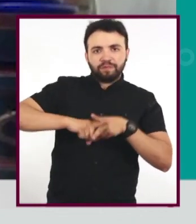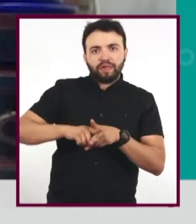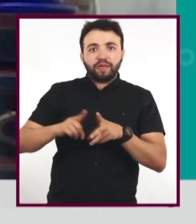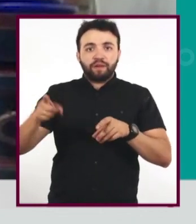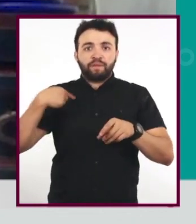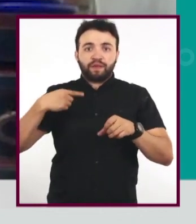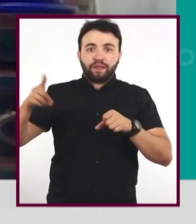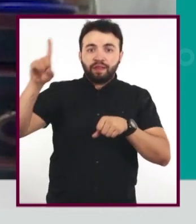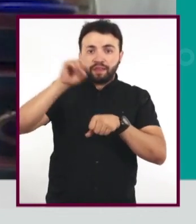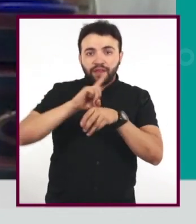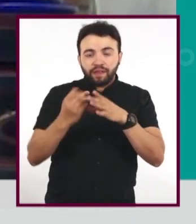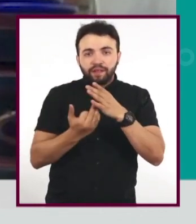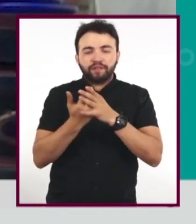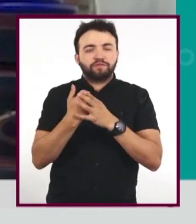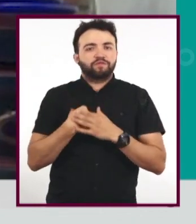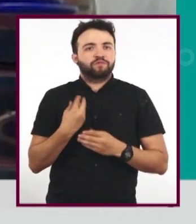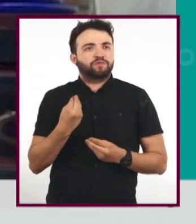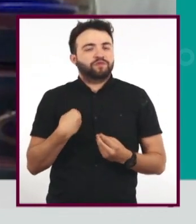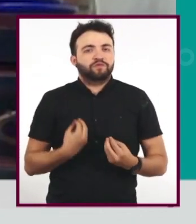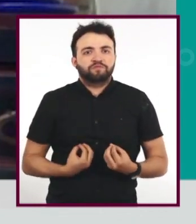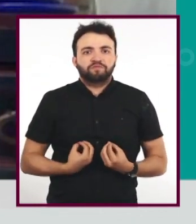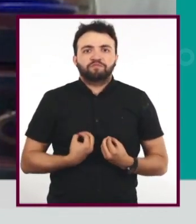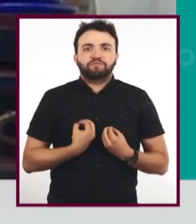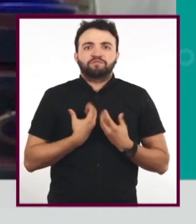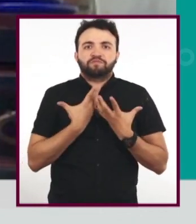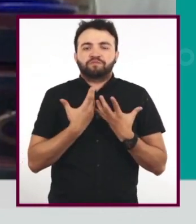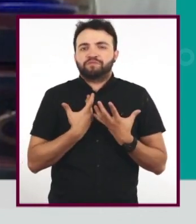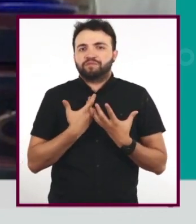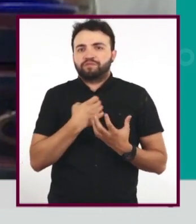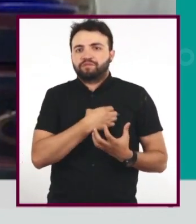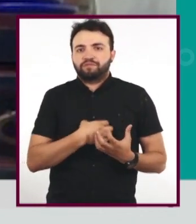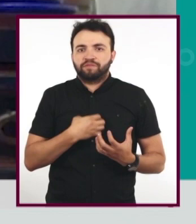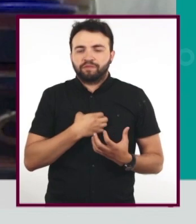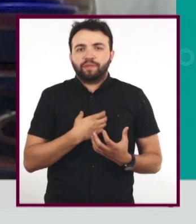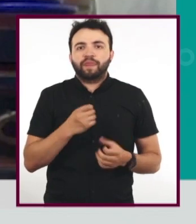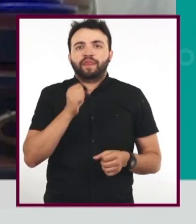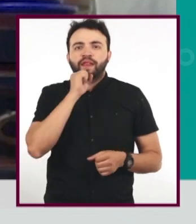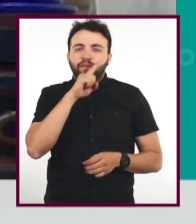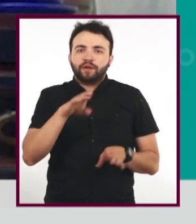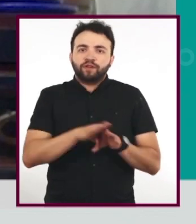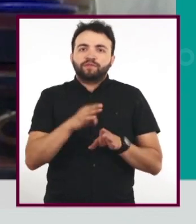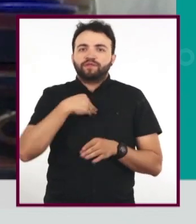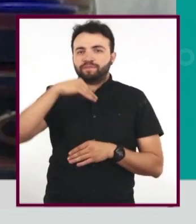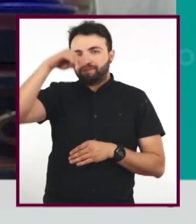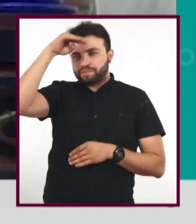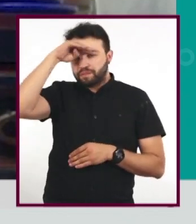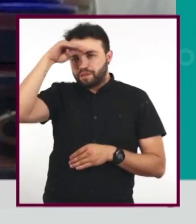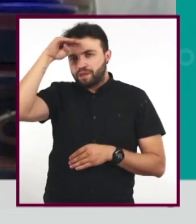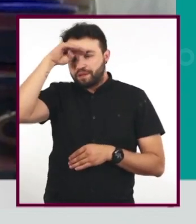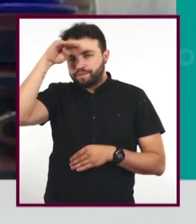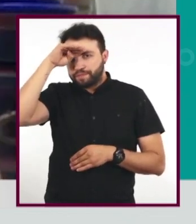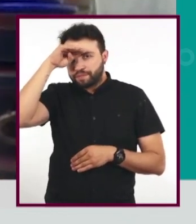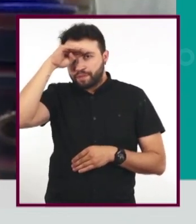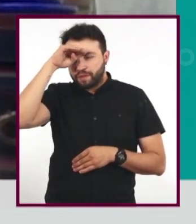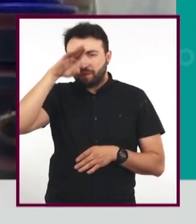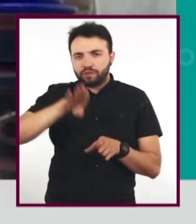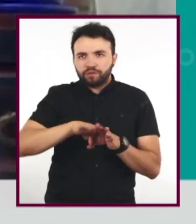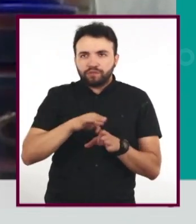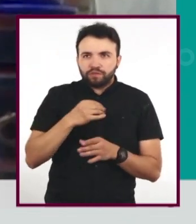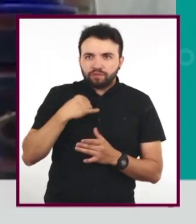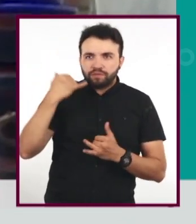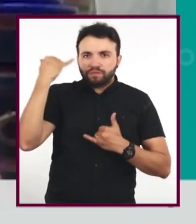También he reflexionado muchas cosas que con las prisas del día a día anterior a la pandemia, de salir y